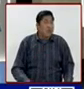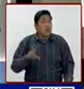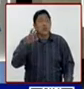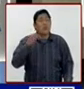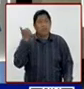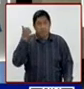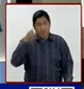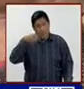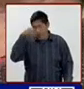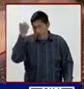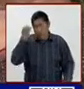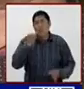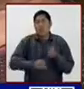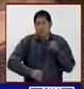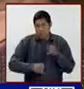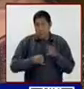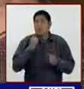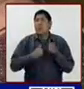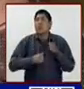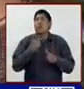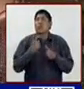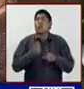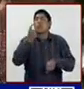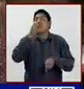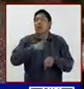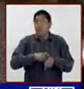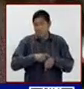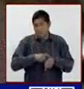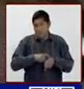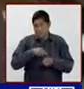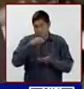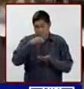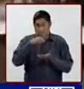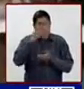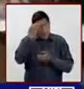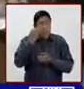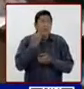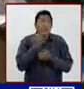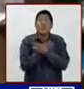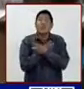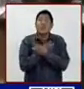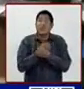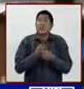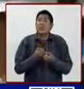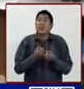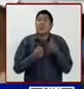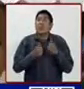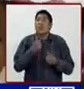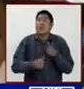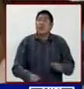No, esta es una de las últimas, más bien. ¿Cuál es la primera que usted ha recogido, doña Jade?